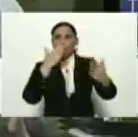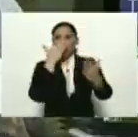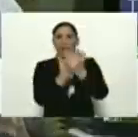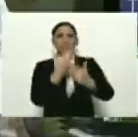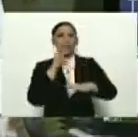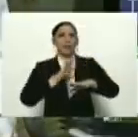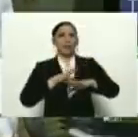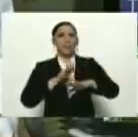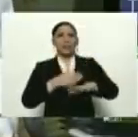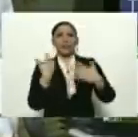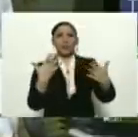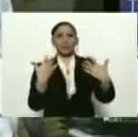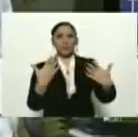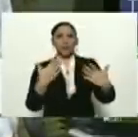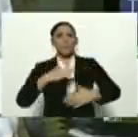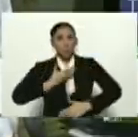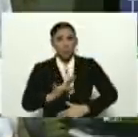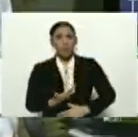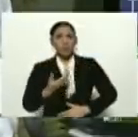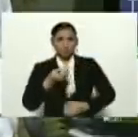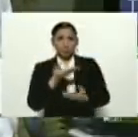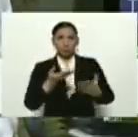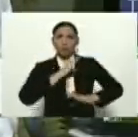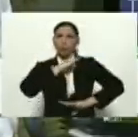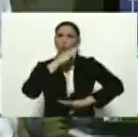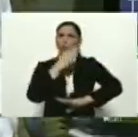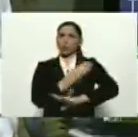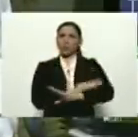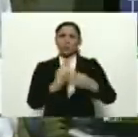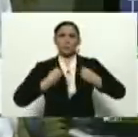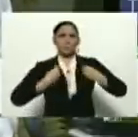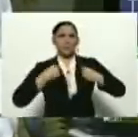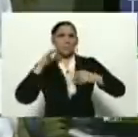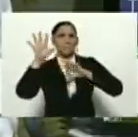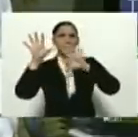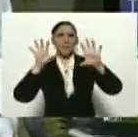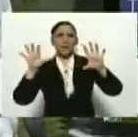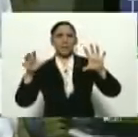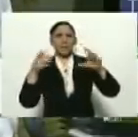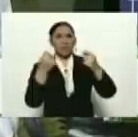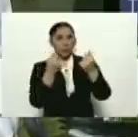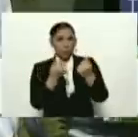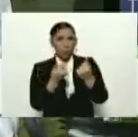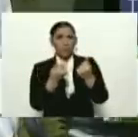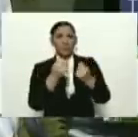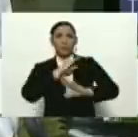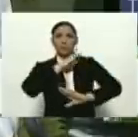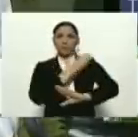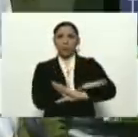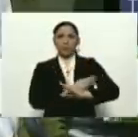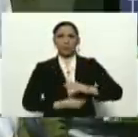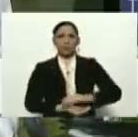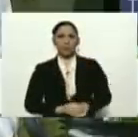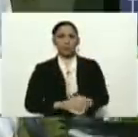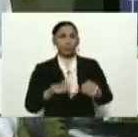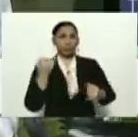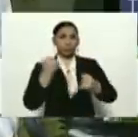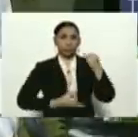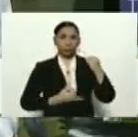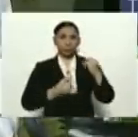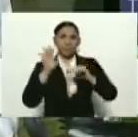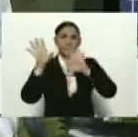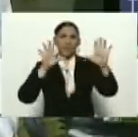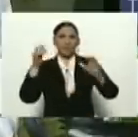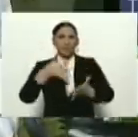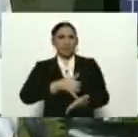emergencia. Lo que podría ser una fortaleza añadida para países económicamente fuertes ha terminado siendo una